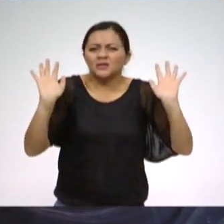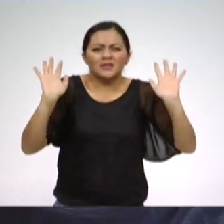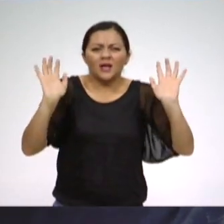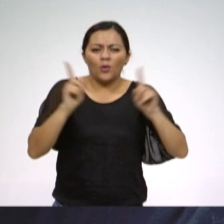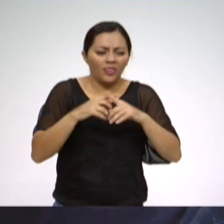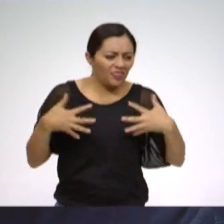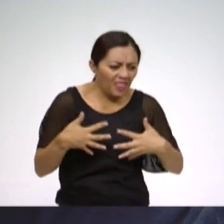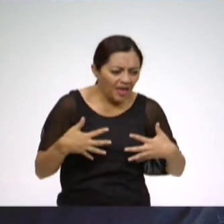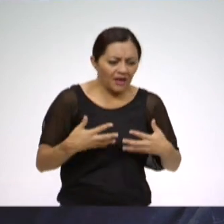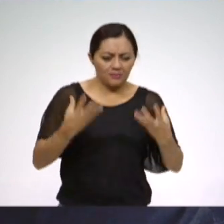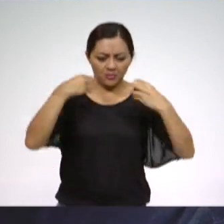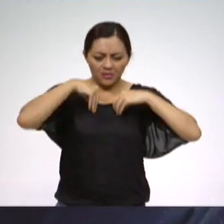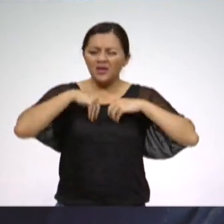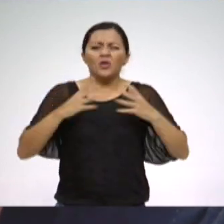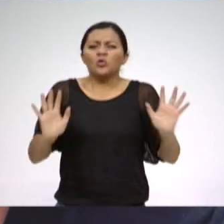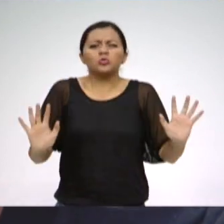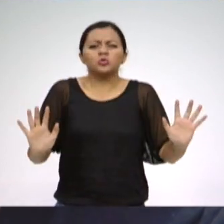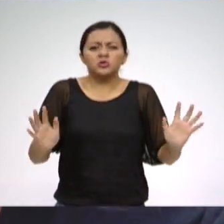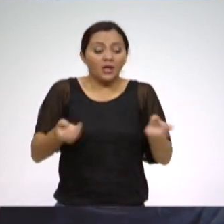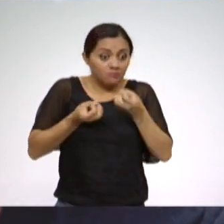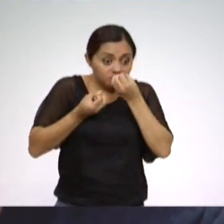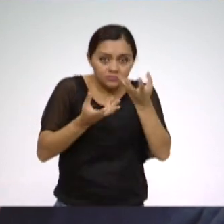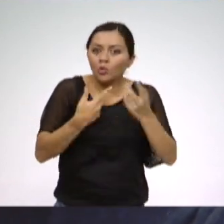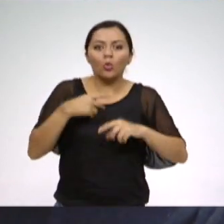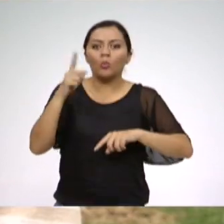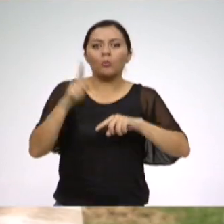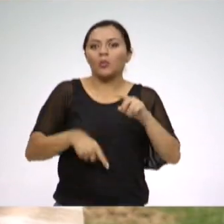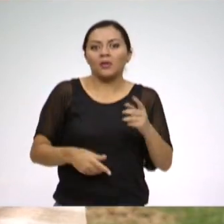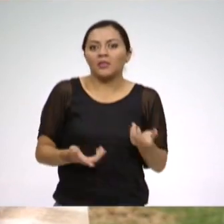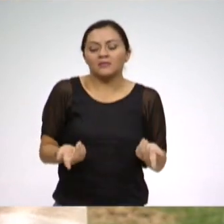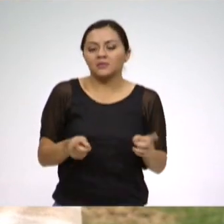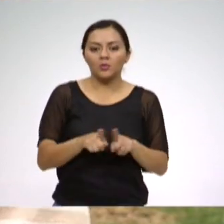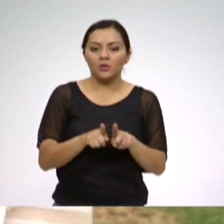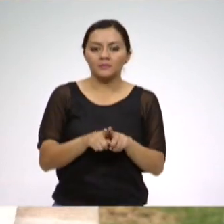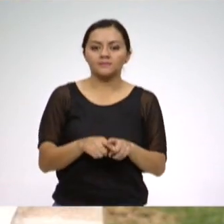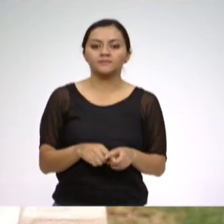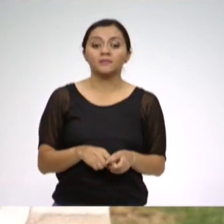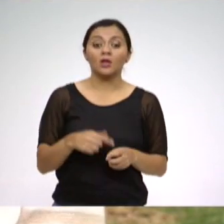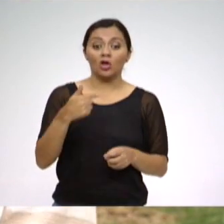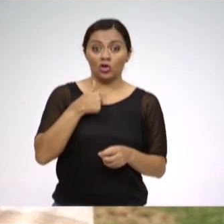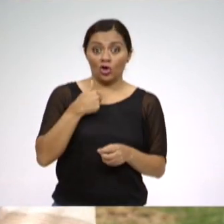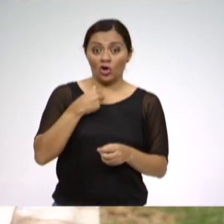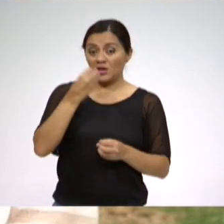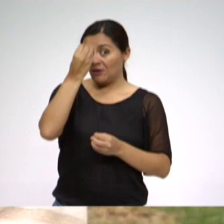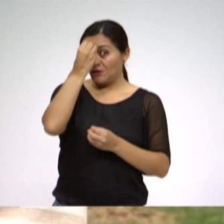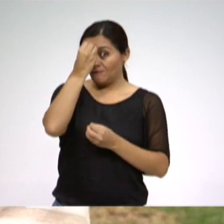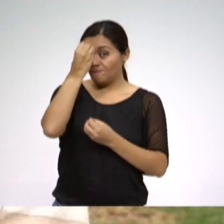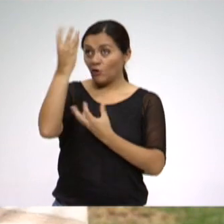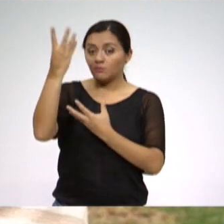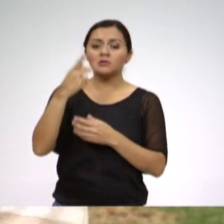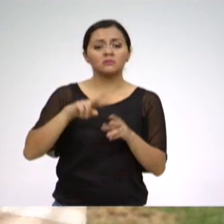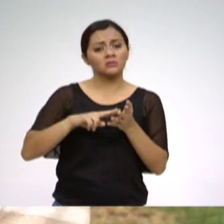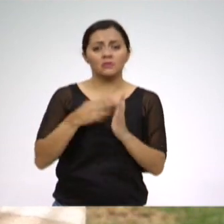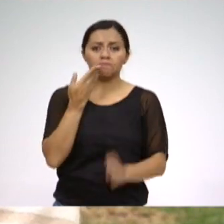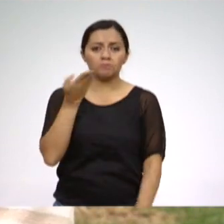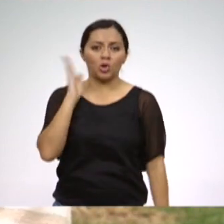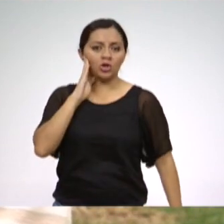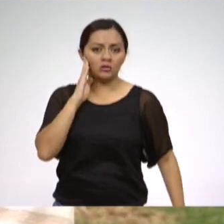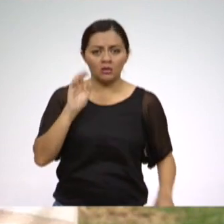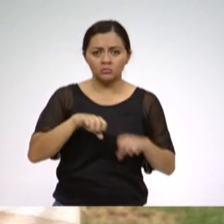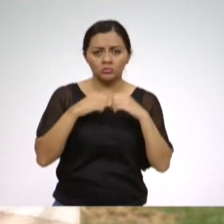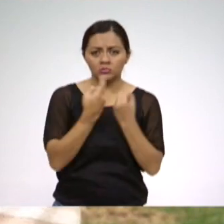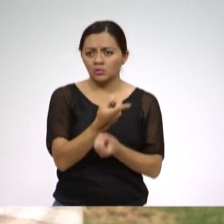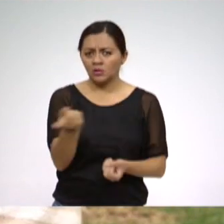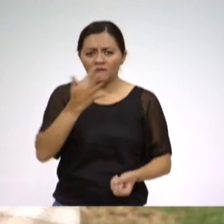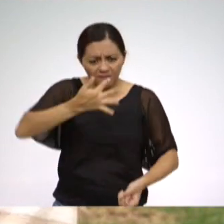un nervio o algo, pero no podemos expresarles las cosas. Toda esa falta de información y toda esa hipocresía que existe de no decir